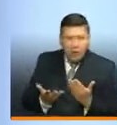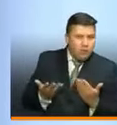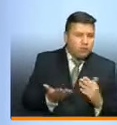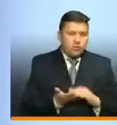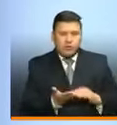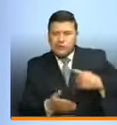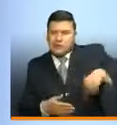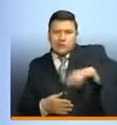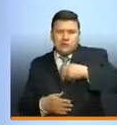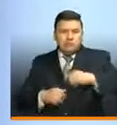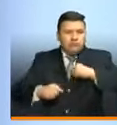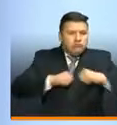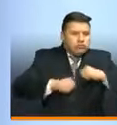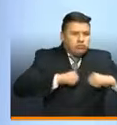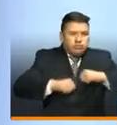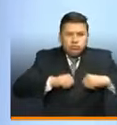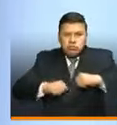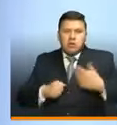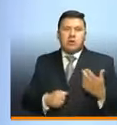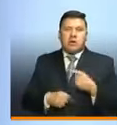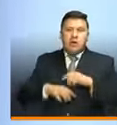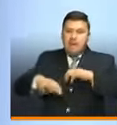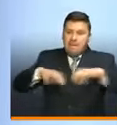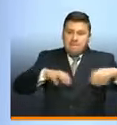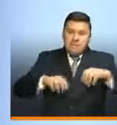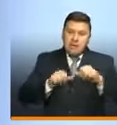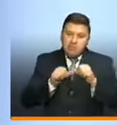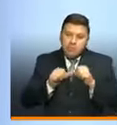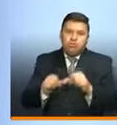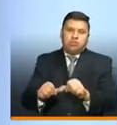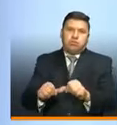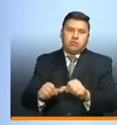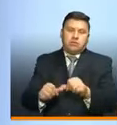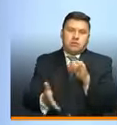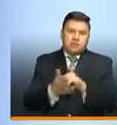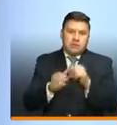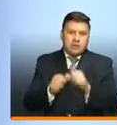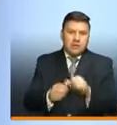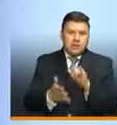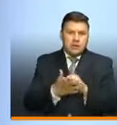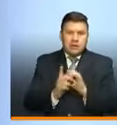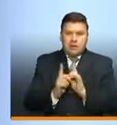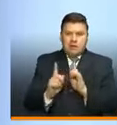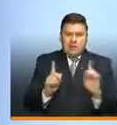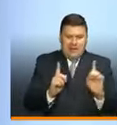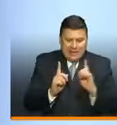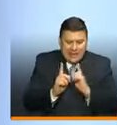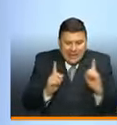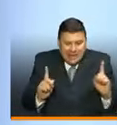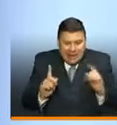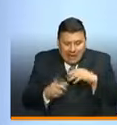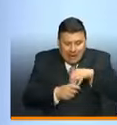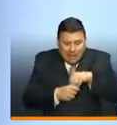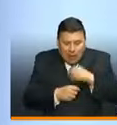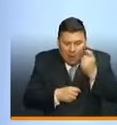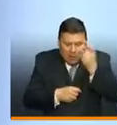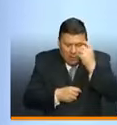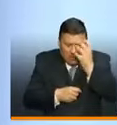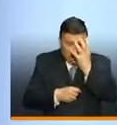nosotros activar algunos sectores manteniendo este concepto del aislamiento inteligente,